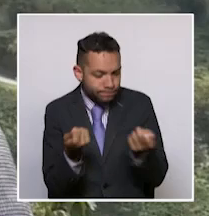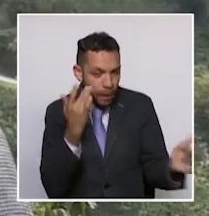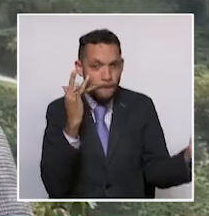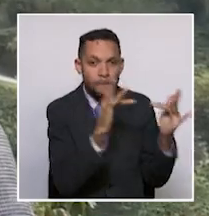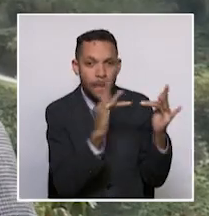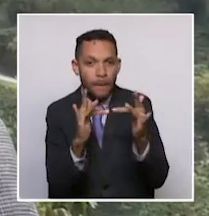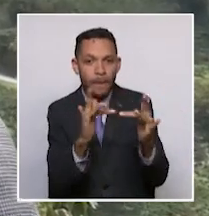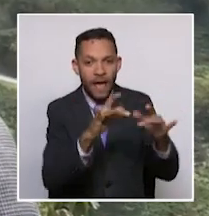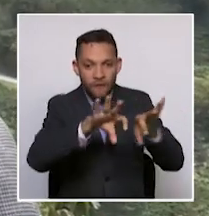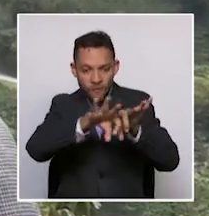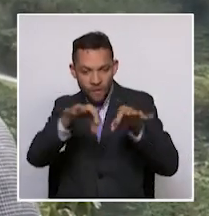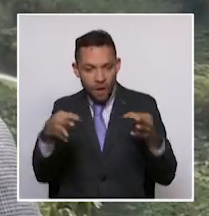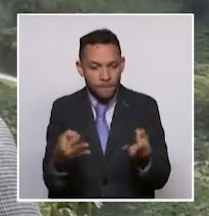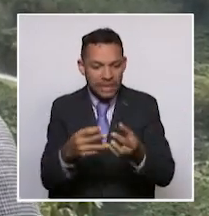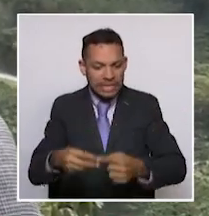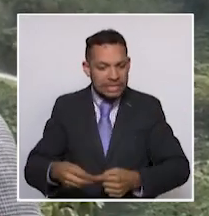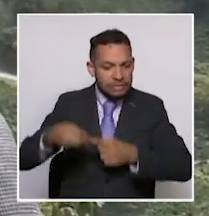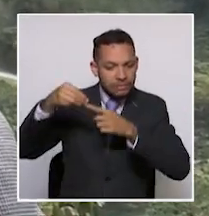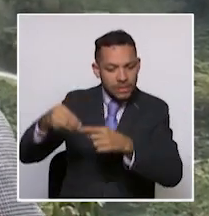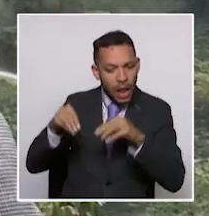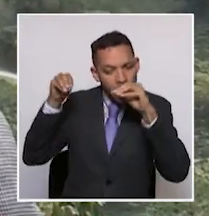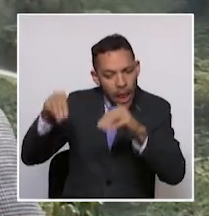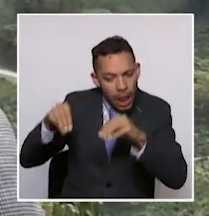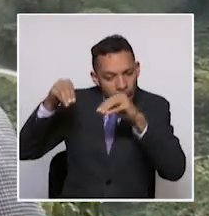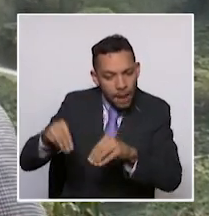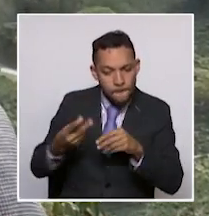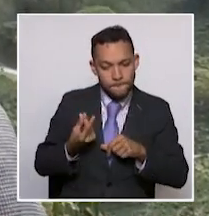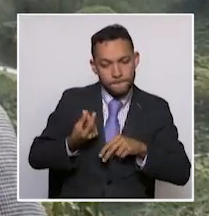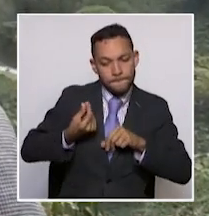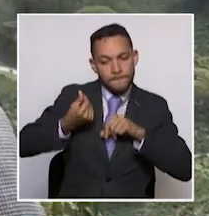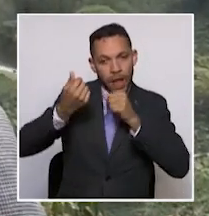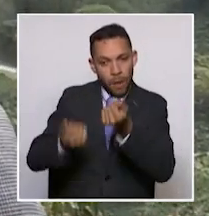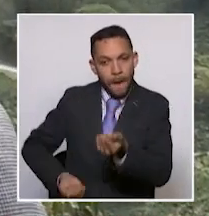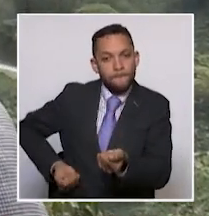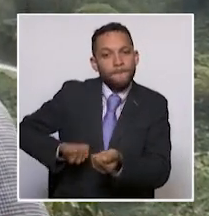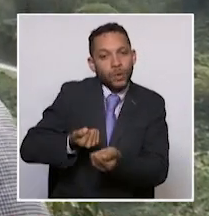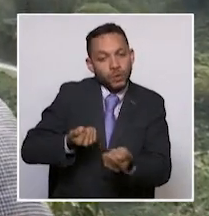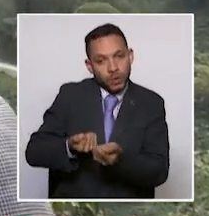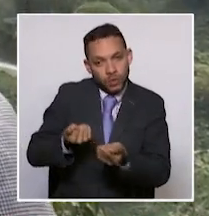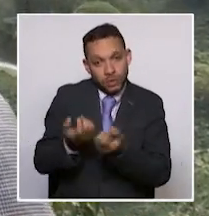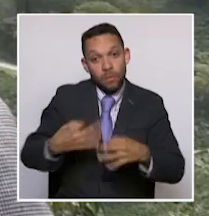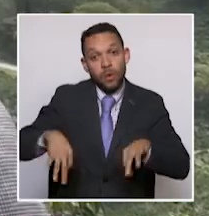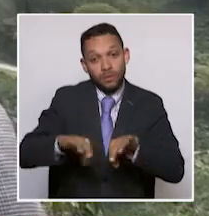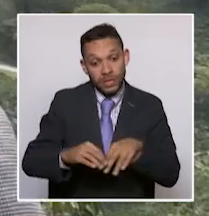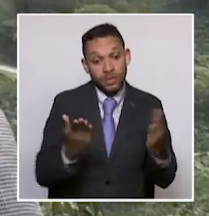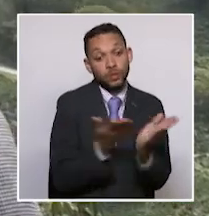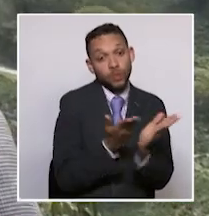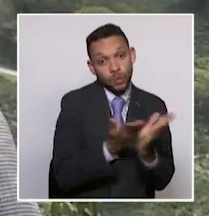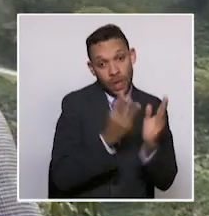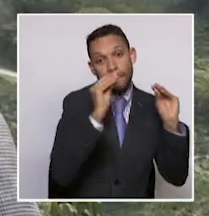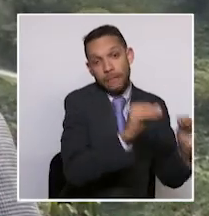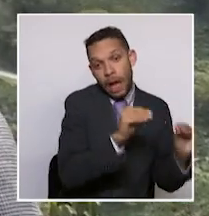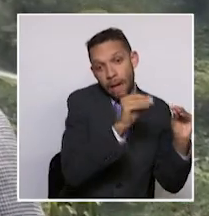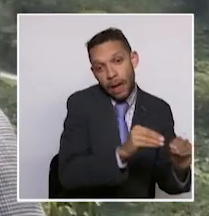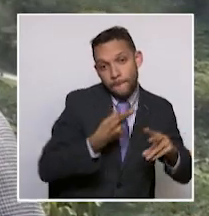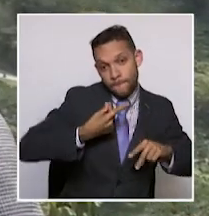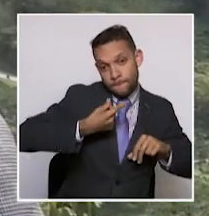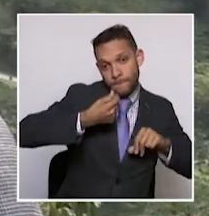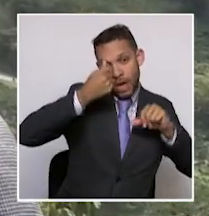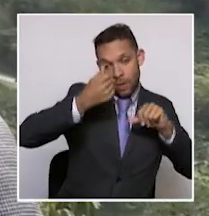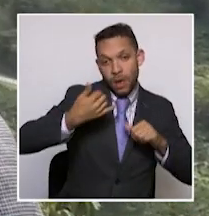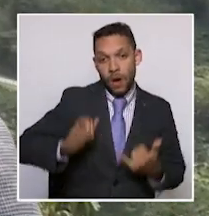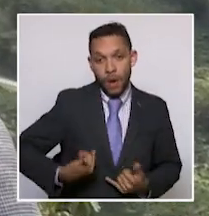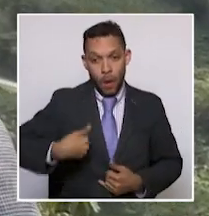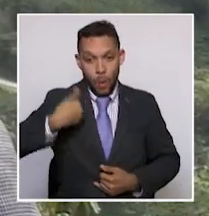de la familia es muy importante, sí que tenemos que seguir mejorando cada vez la calidad de la educación y especialmente que los